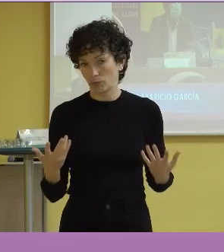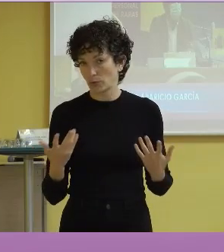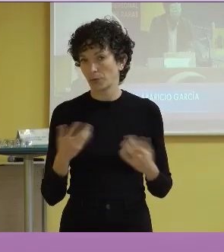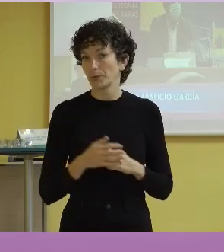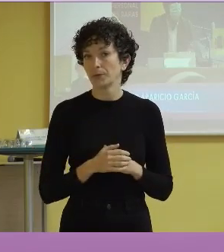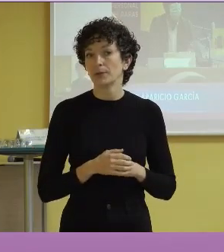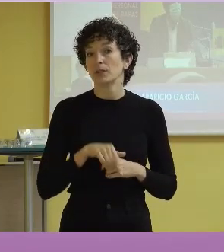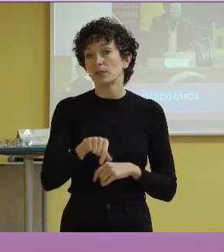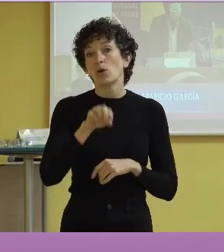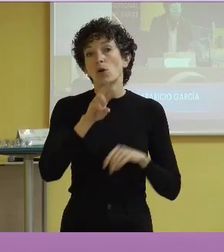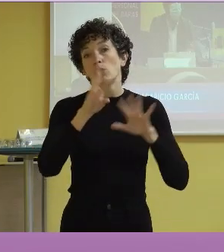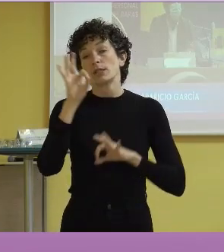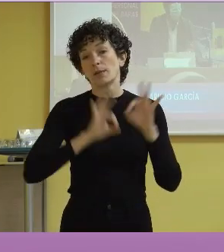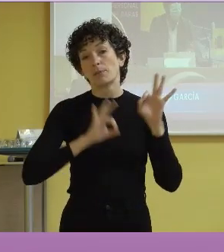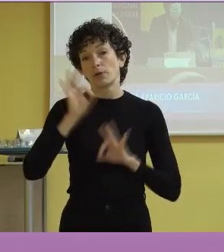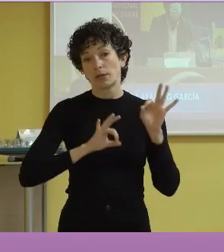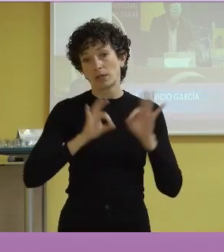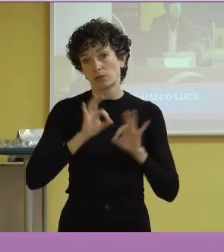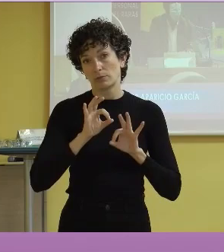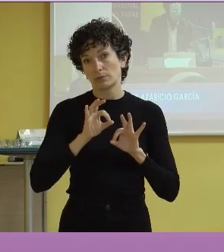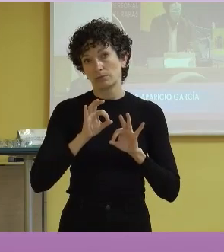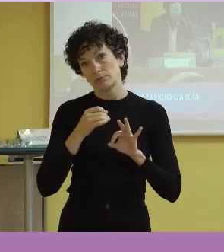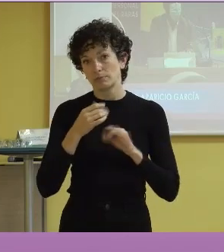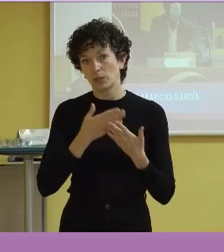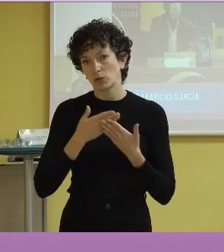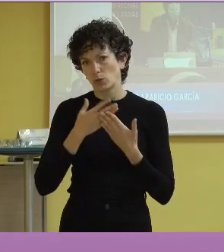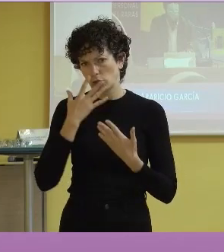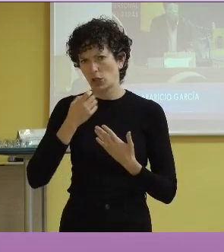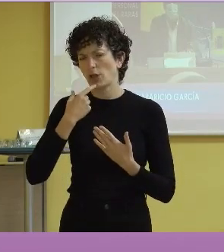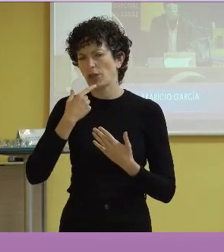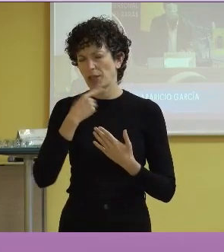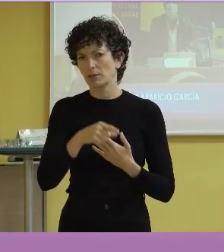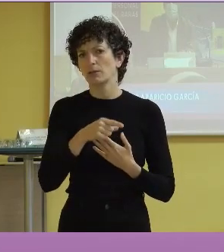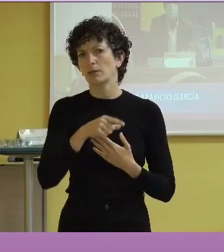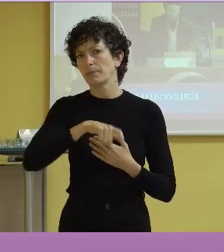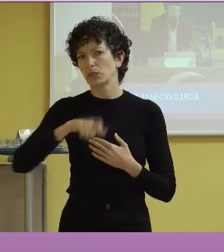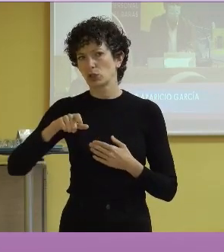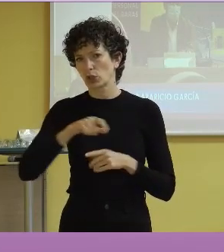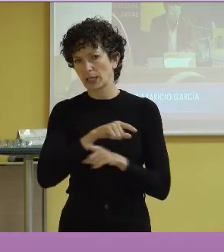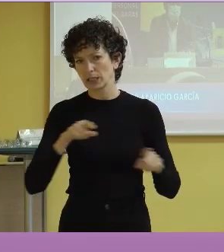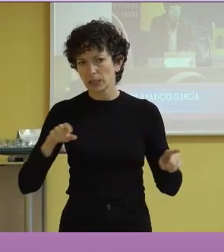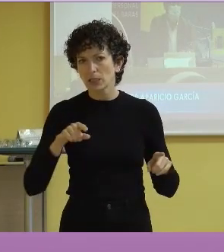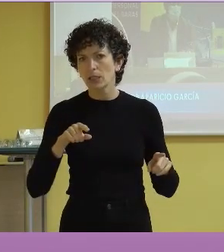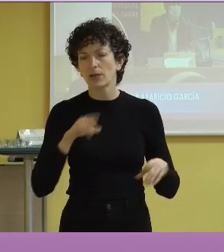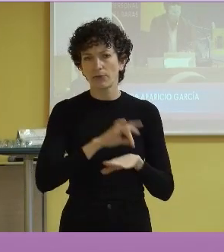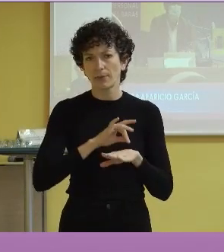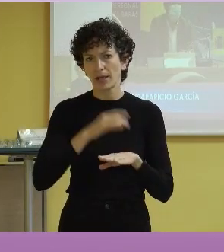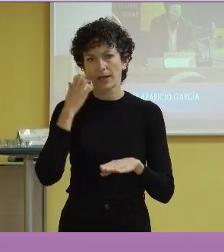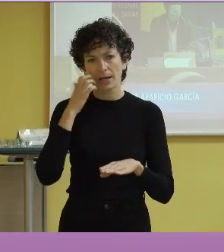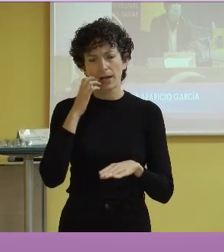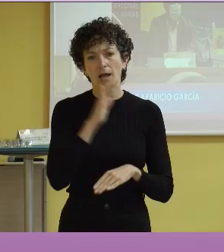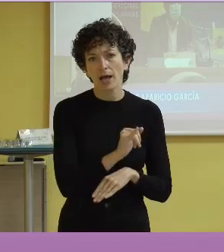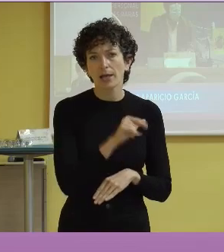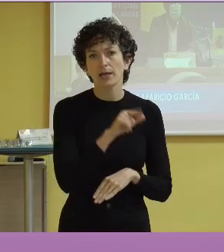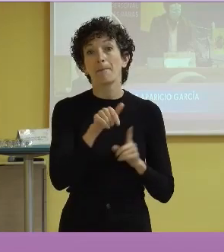Hablamos de un 80% aproximadamente, según el estudio en serio, de personas que tienen con una enfermedad rara que tiene algún tipo